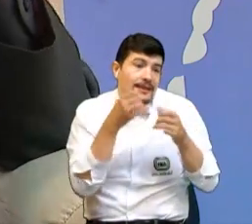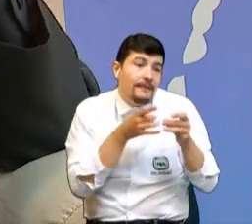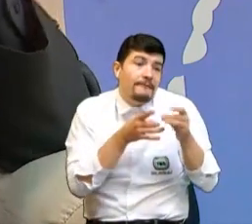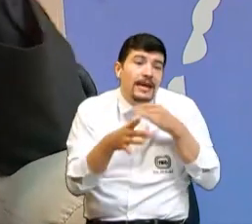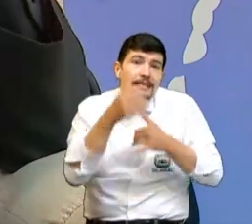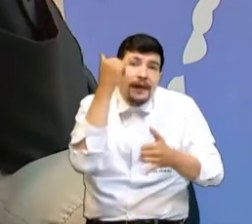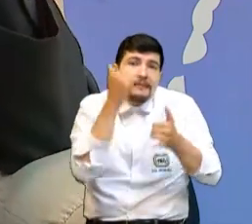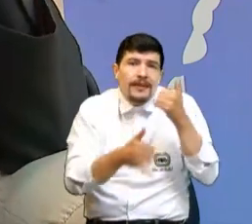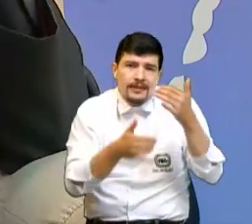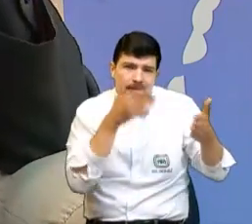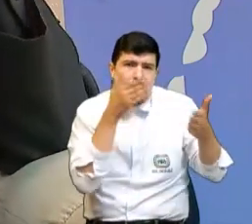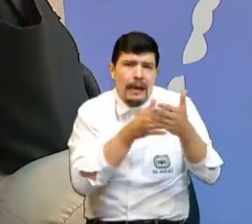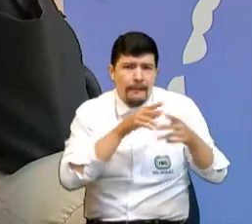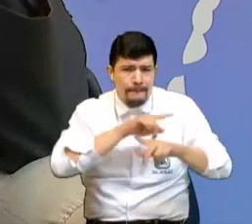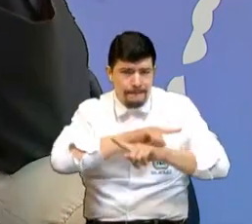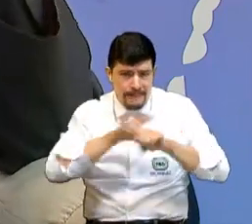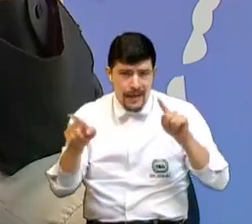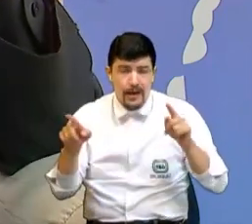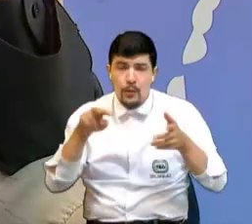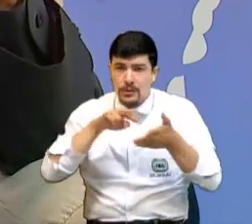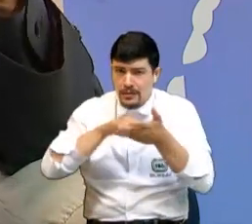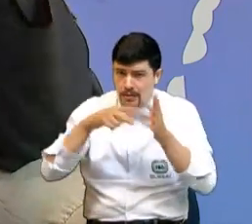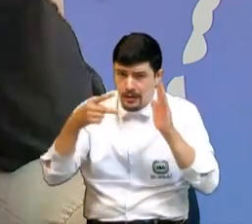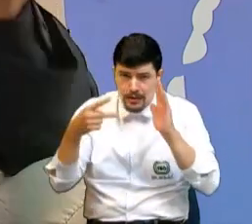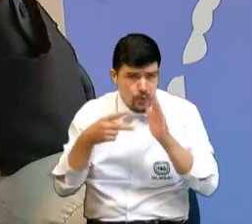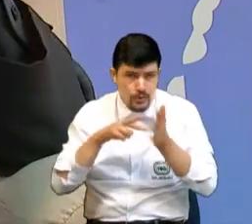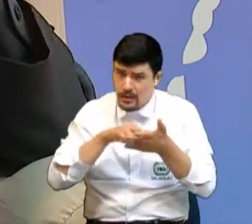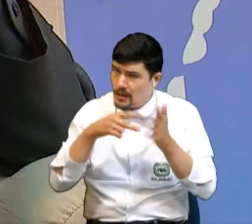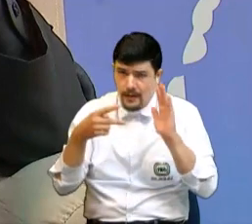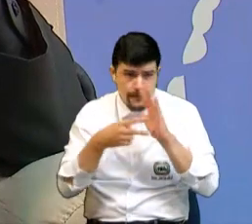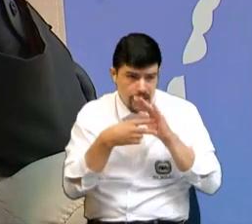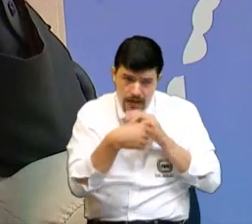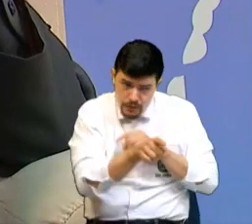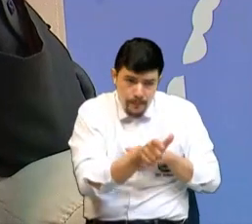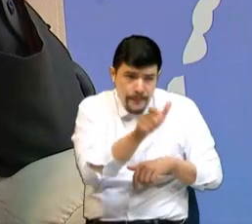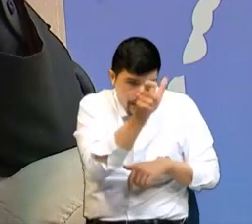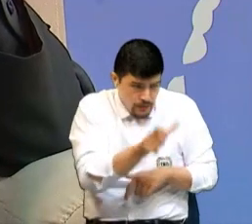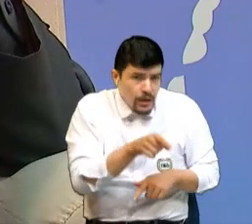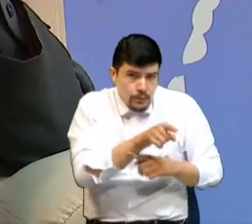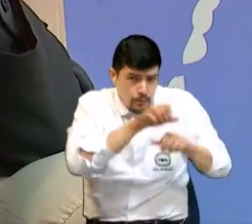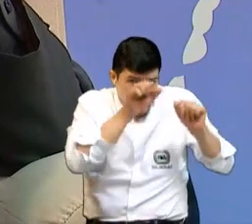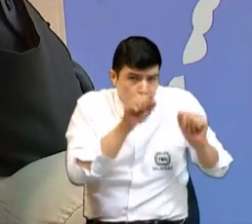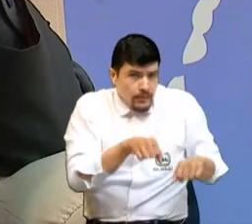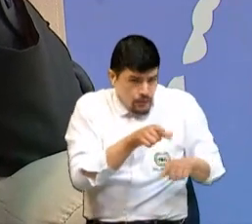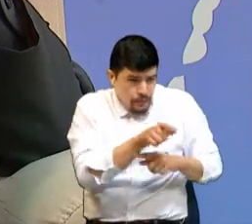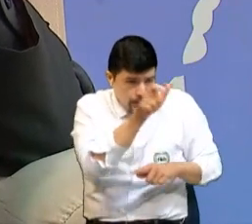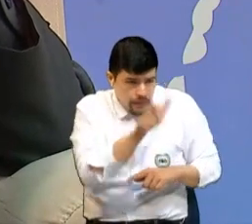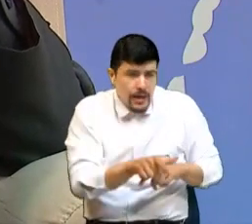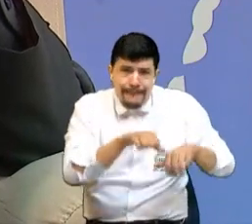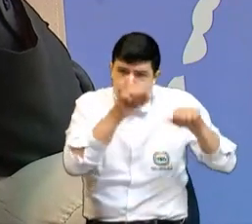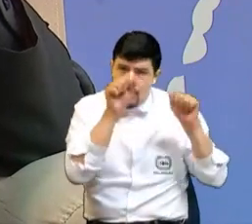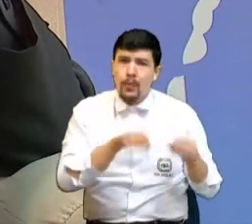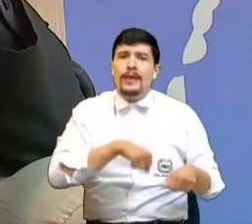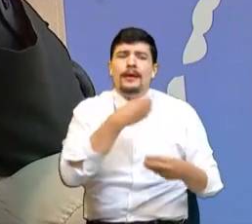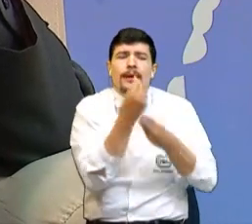Pero ello no enerva la posibilidad que él sea el que formule la denuncia con respecto